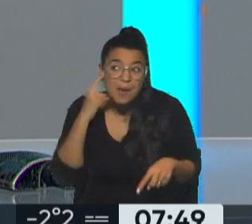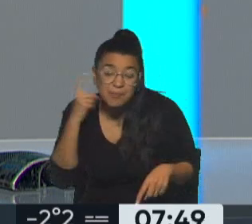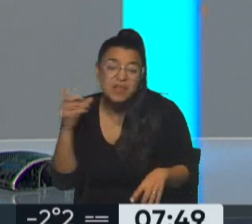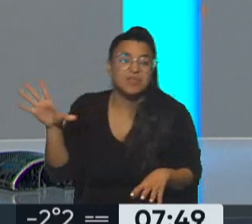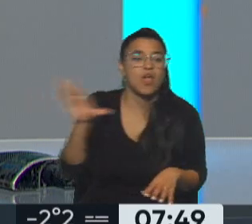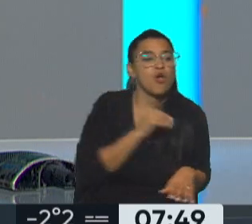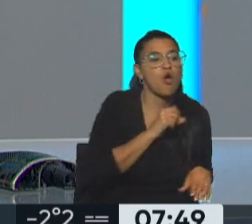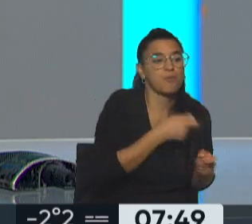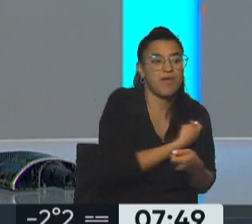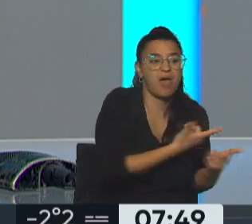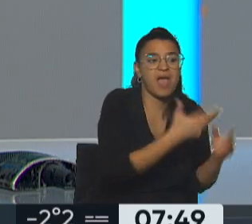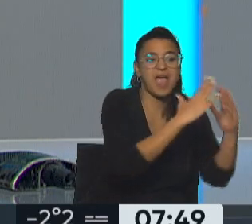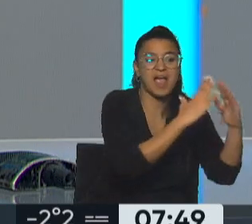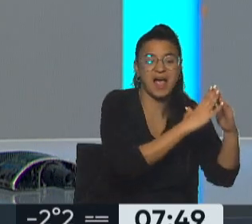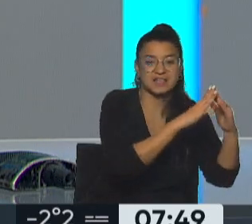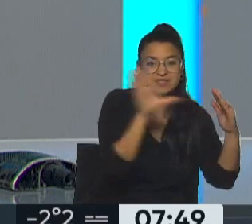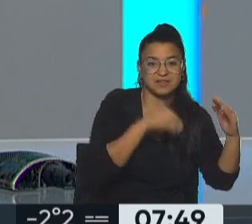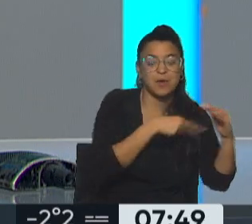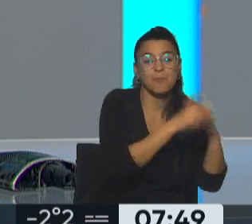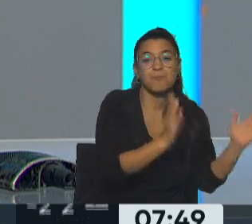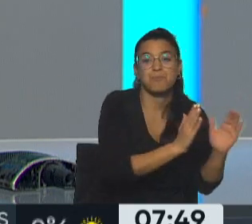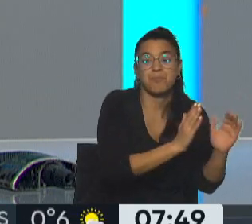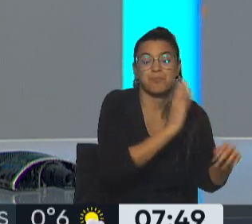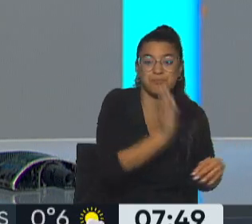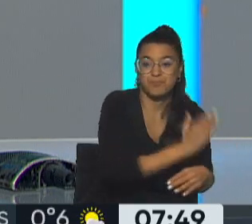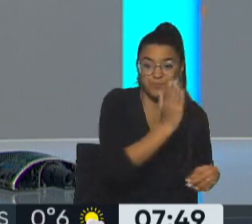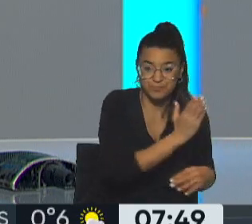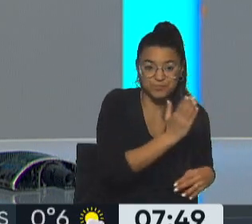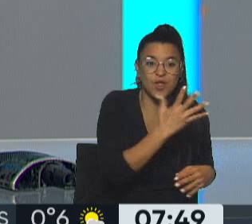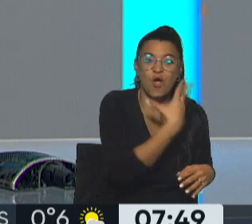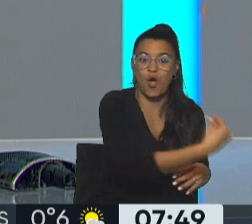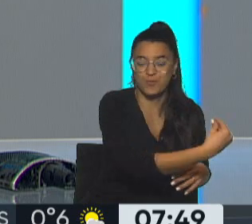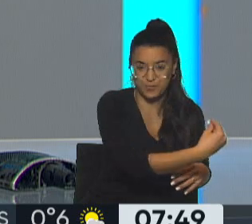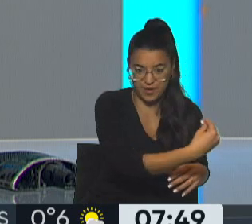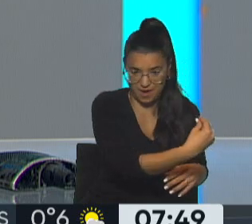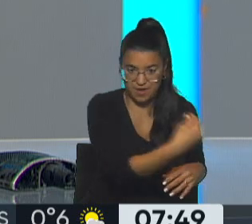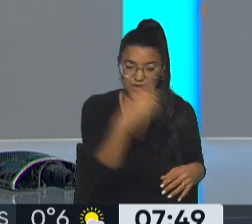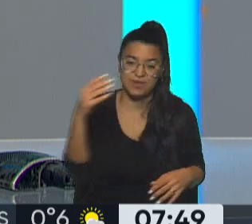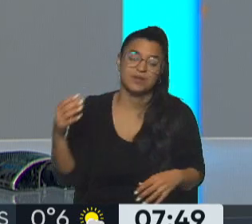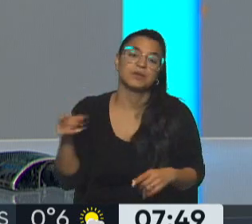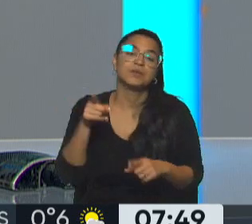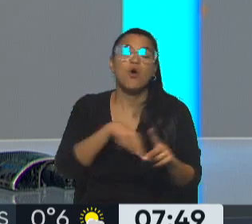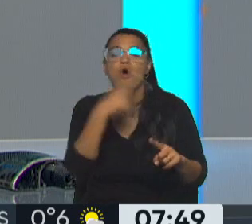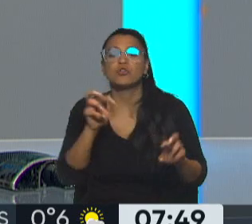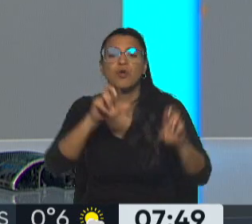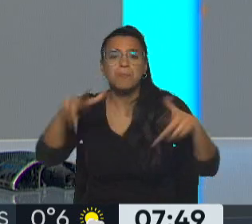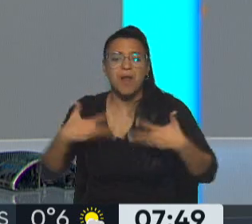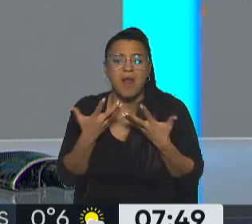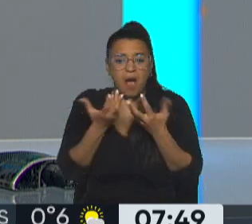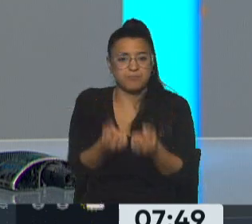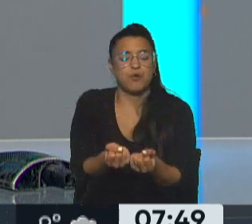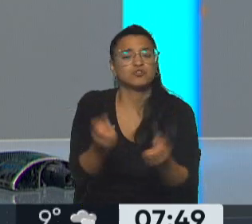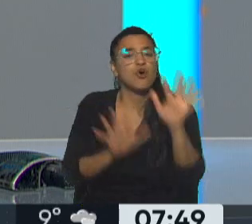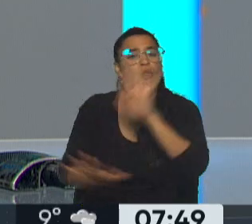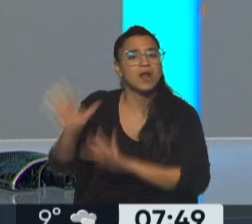sus casas cuando en general son casas de Pequeños productores o de productores Rurales de la zona hay otro programa de apoyo de